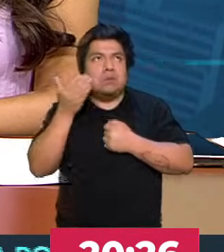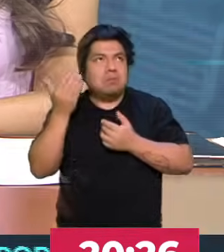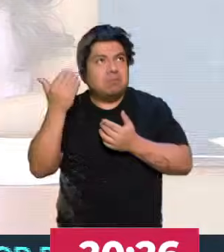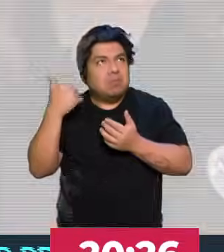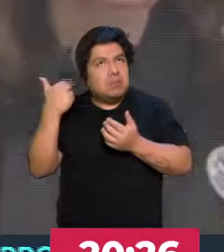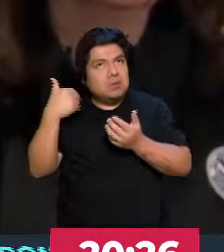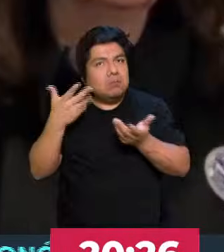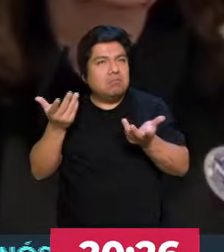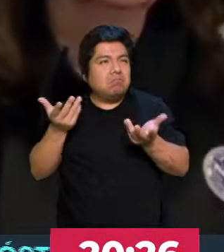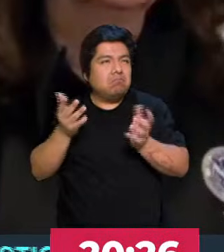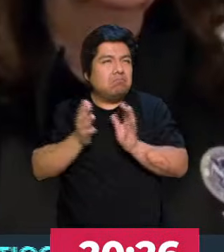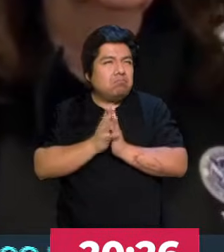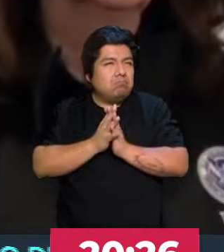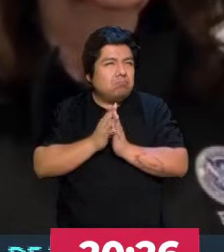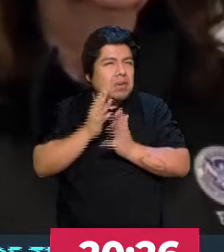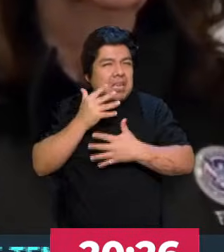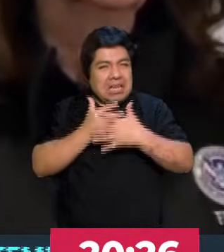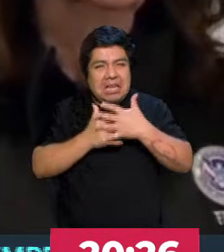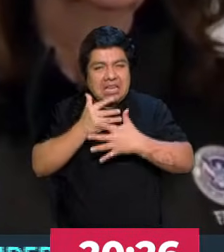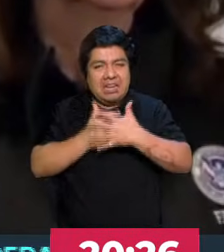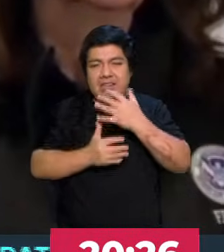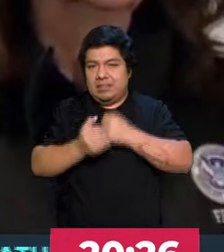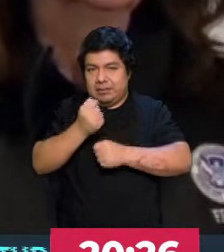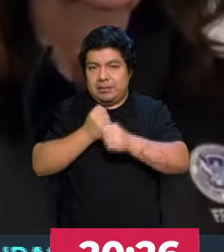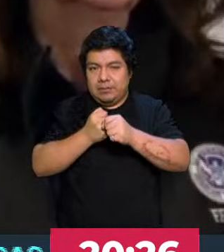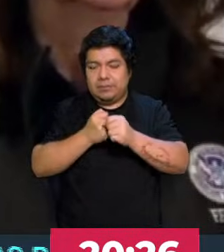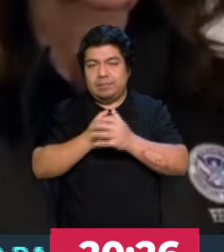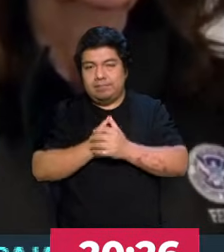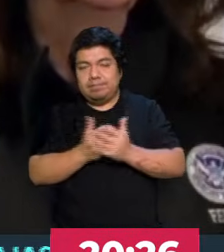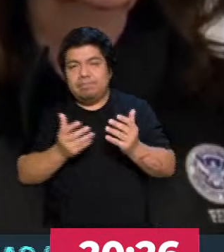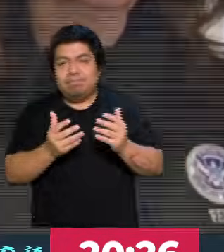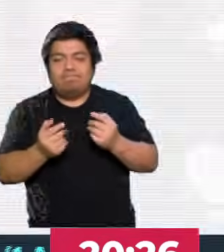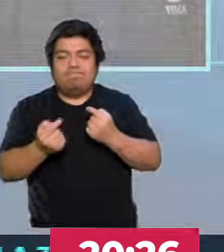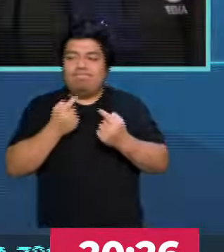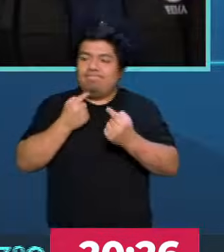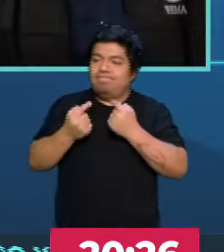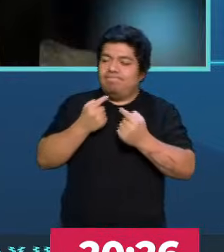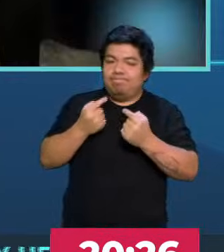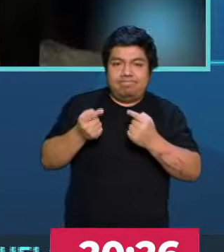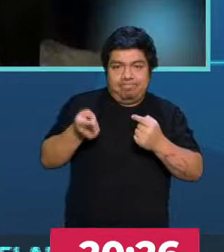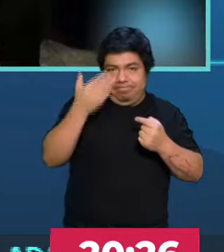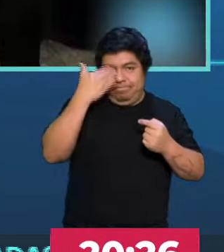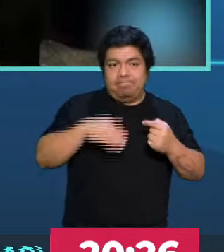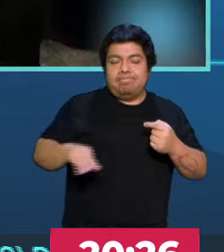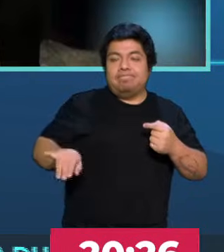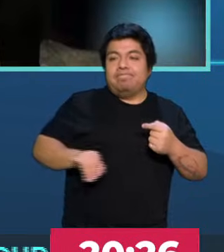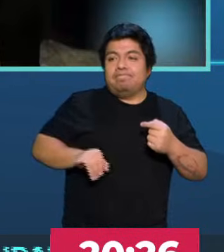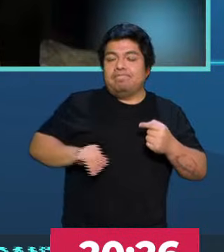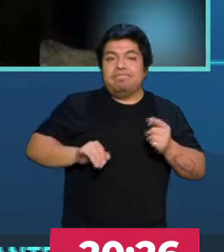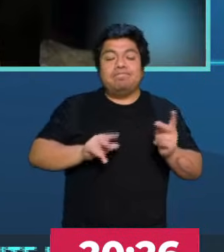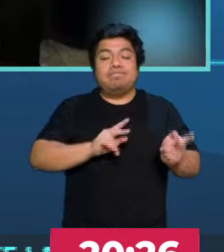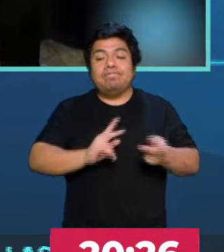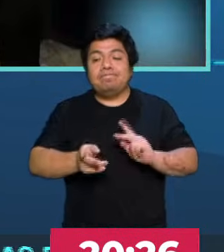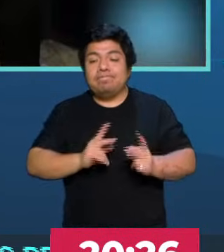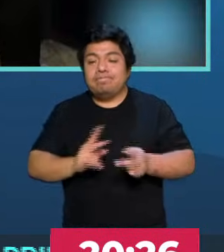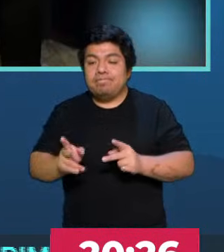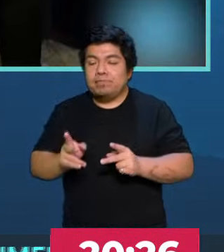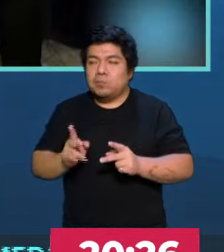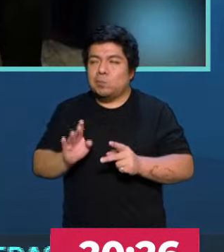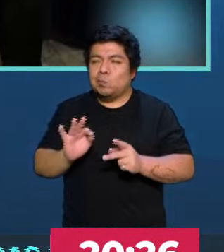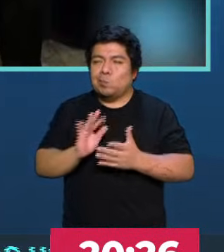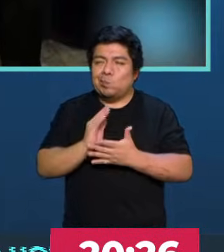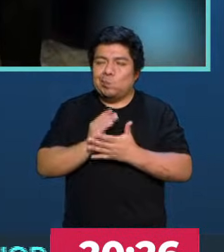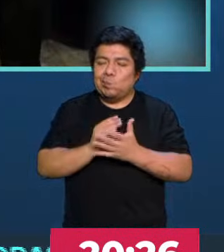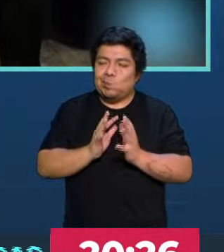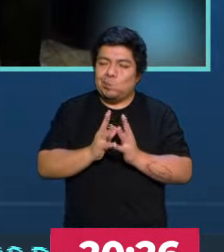los últimos 15 años, en que se abrió un debate muy fuerte, muy interesante, quizás hasta menos,